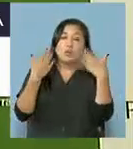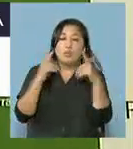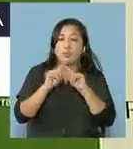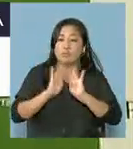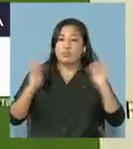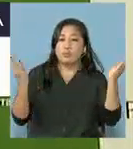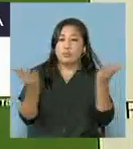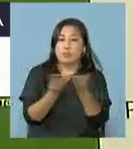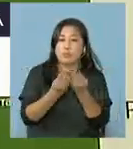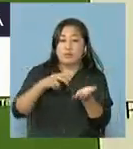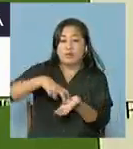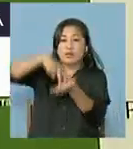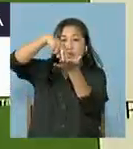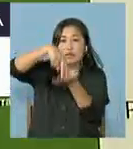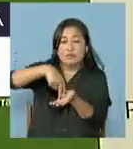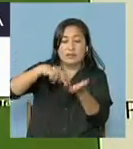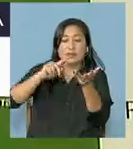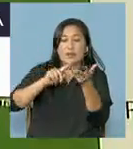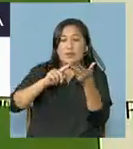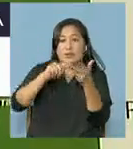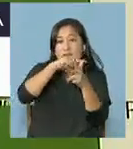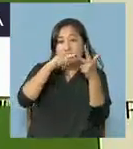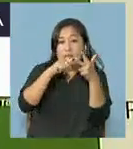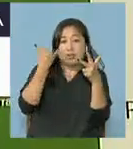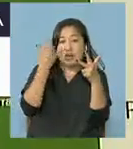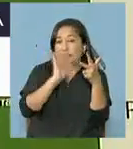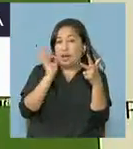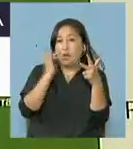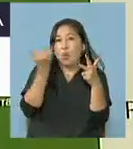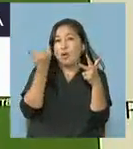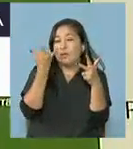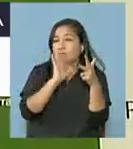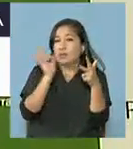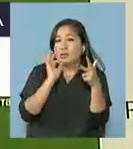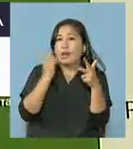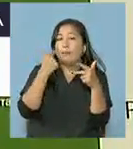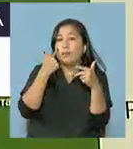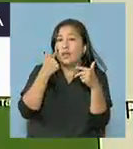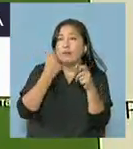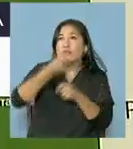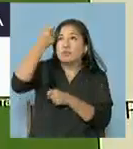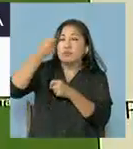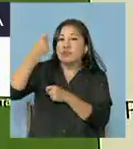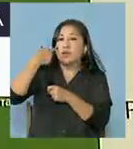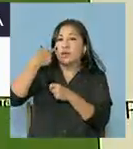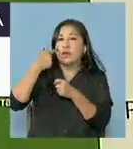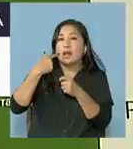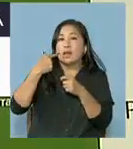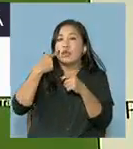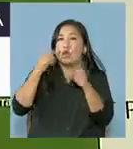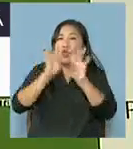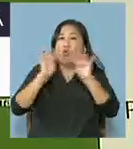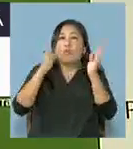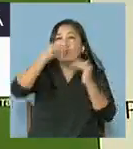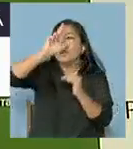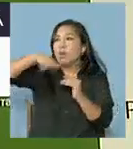cerramientos, ascensores y la obra civil. 3 ya terminaron. El día jueves se terminó la parte de los parasoles, todo lo que tenga que ver con la piel de la